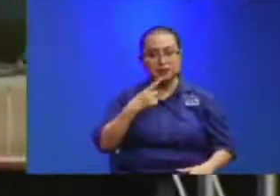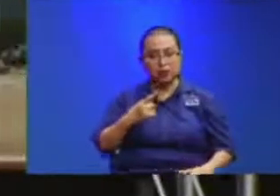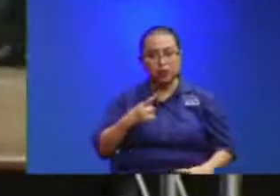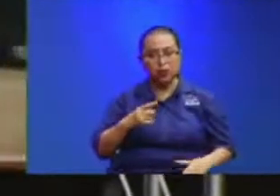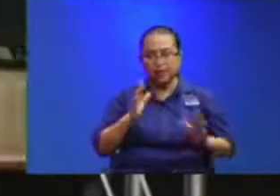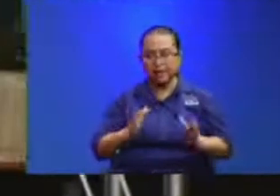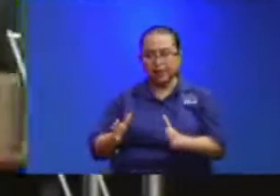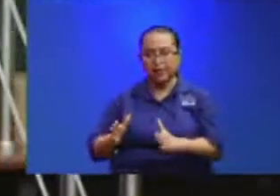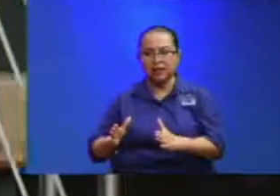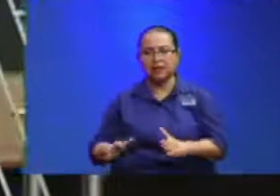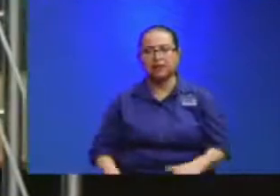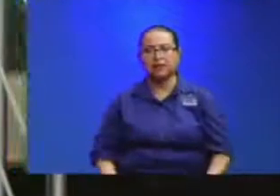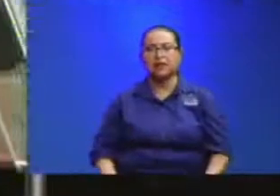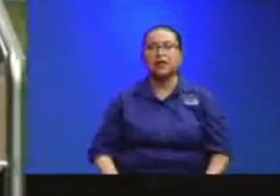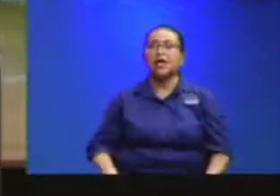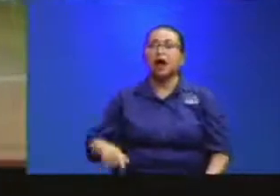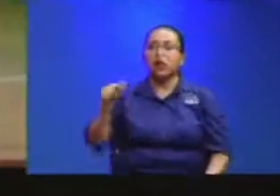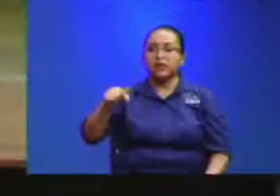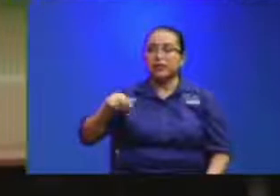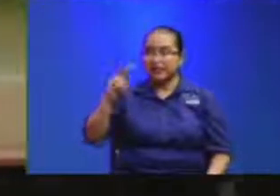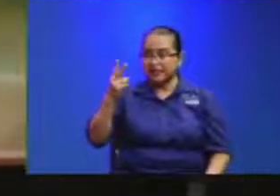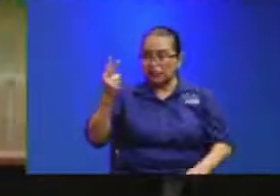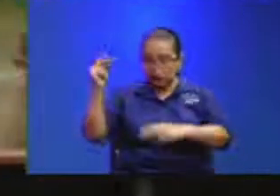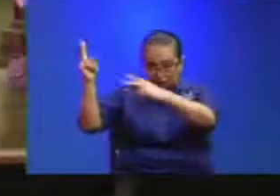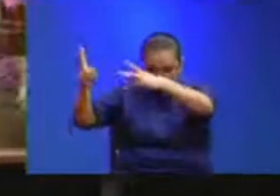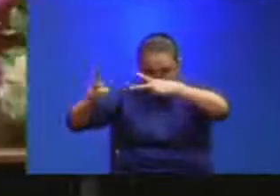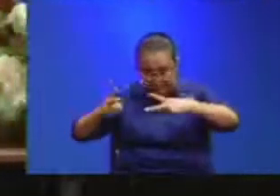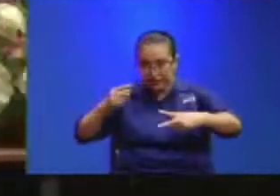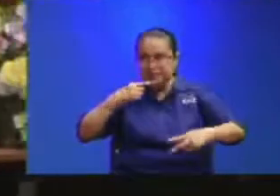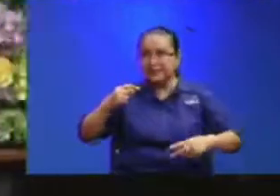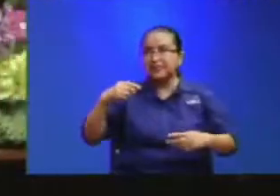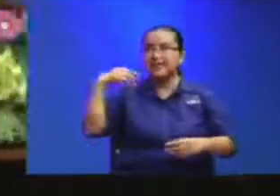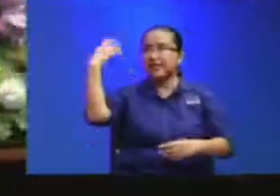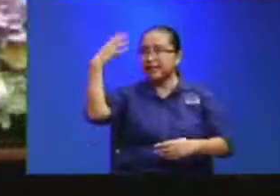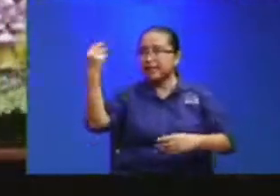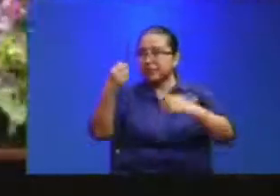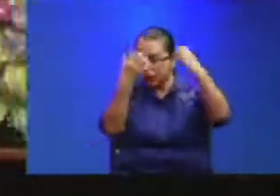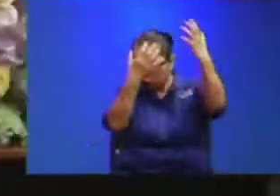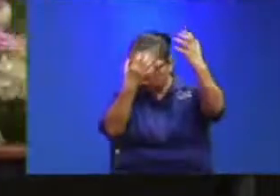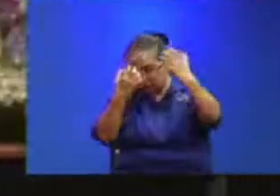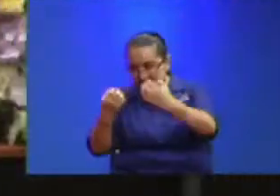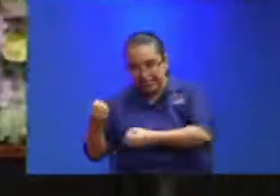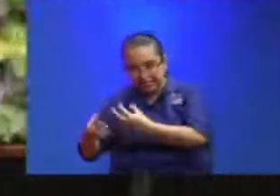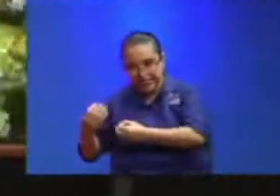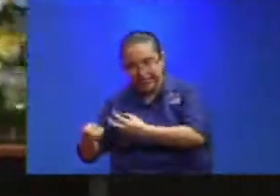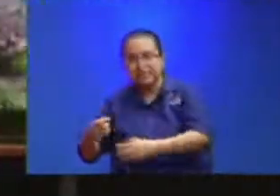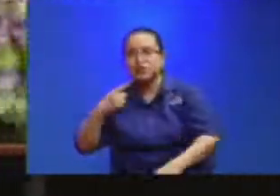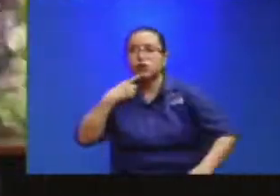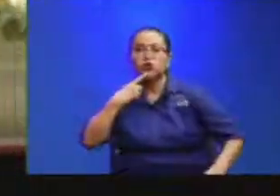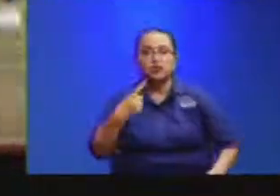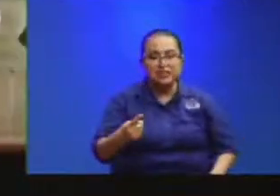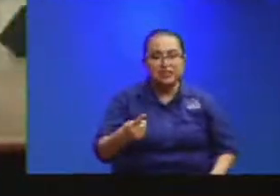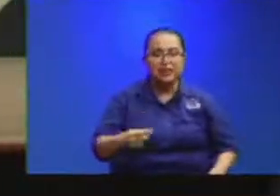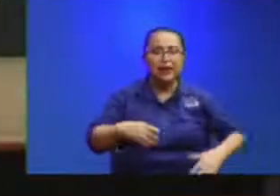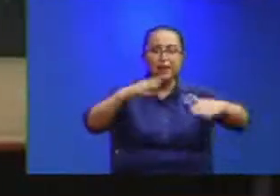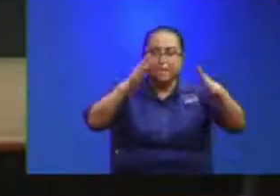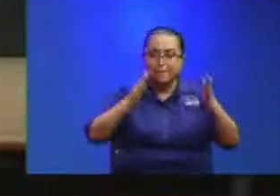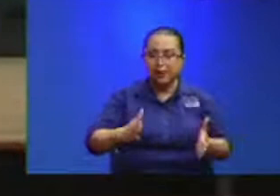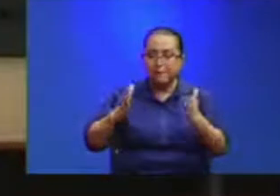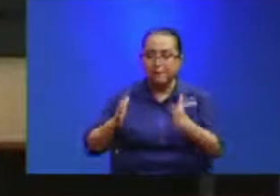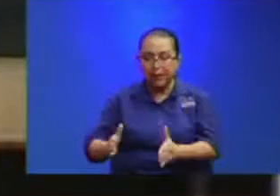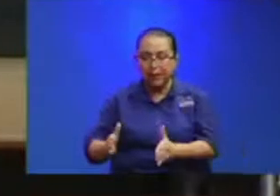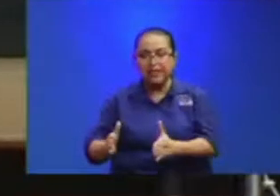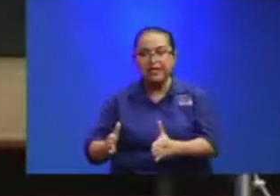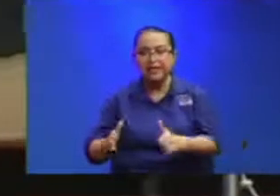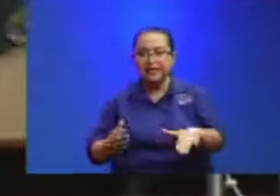la segunda vez el espíritu de elías y la manifestación del profeta el días nos están diciendo nosotros preparen el camino